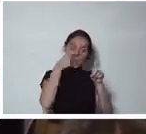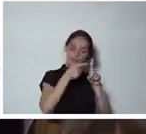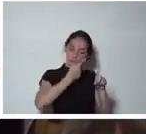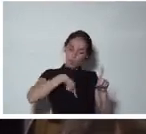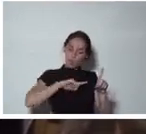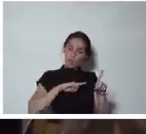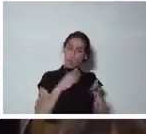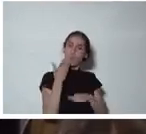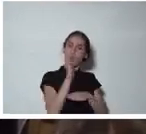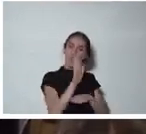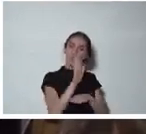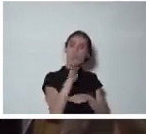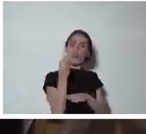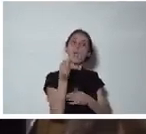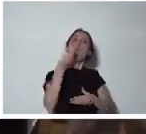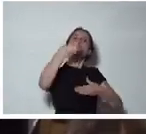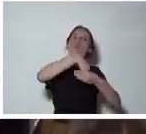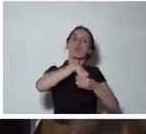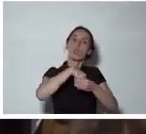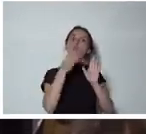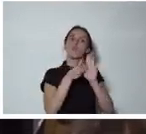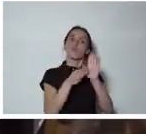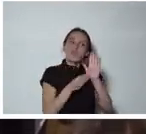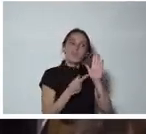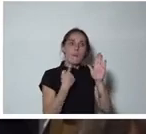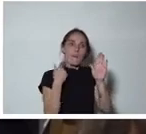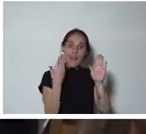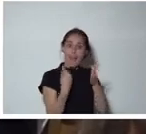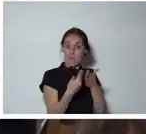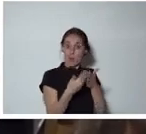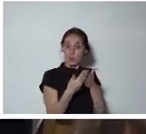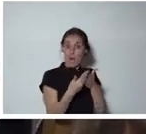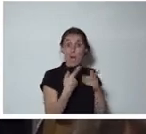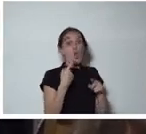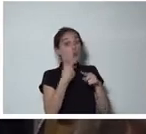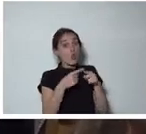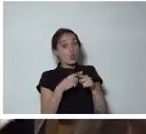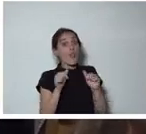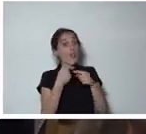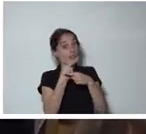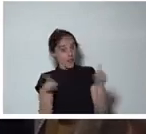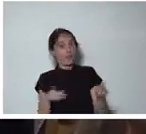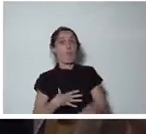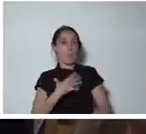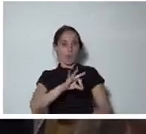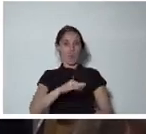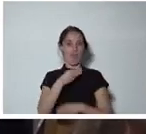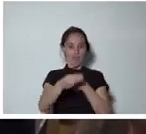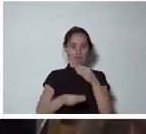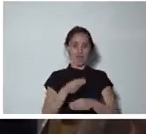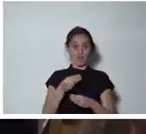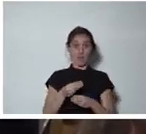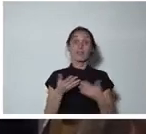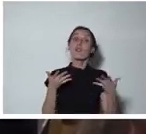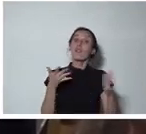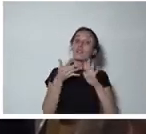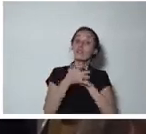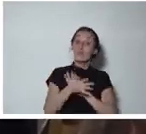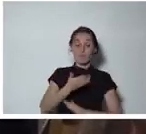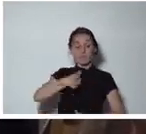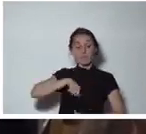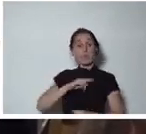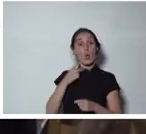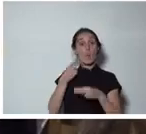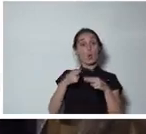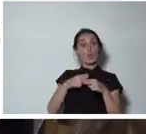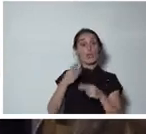nos proponemos y que demuestren que las cosas se pueden hacer de manera diferente entonces humildemente pero desde el municipalismo vamos avanzando